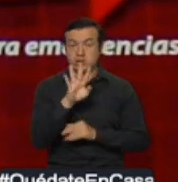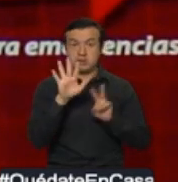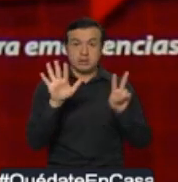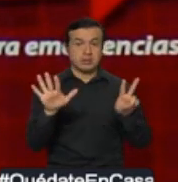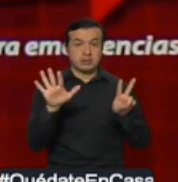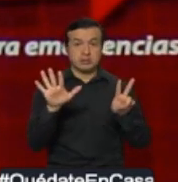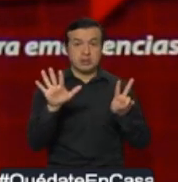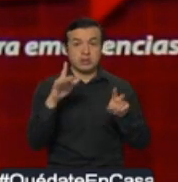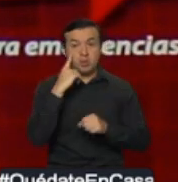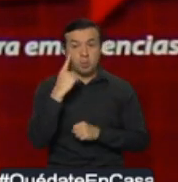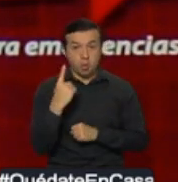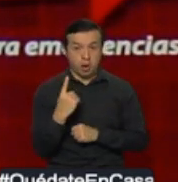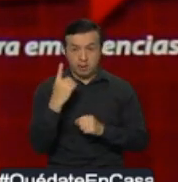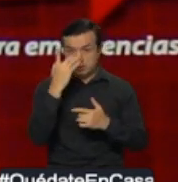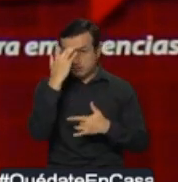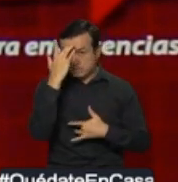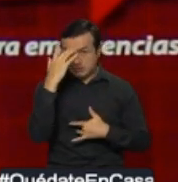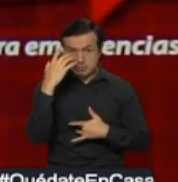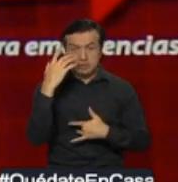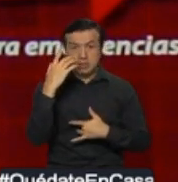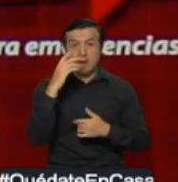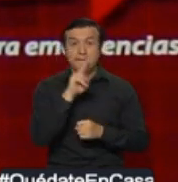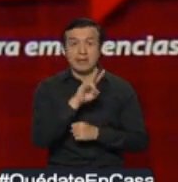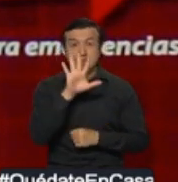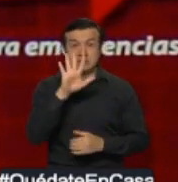25.347 muestras para COVID.